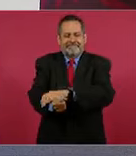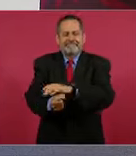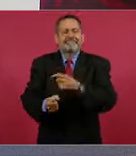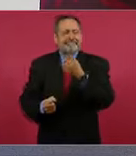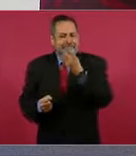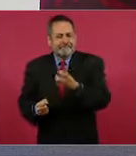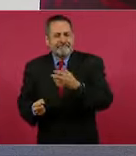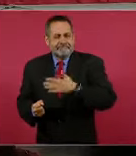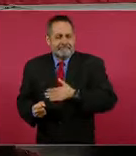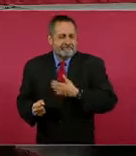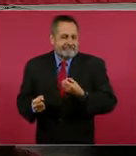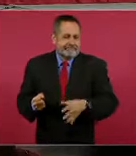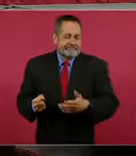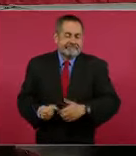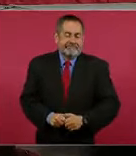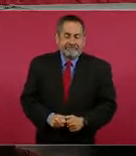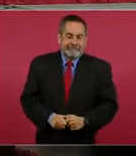brazo perdido.